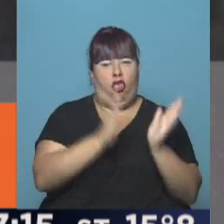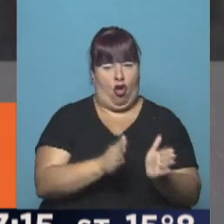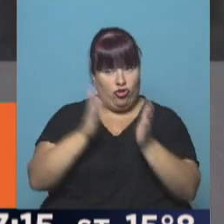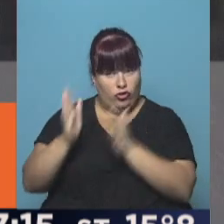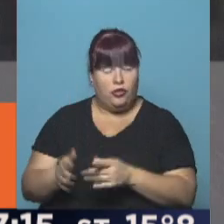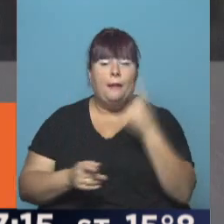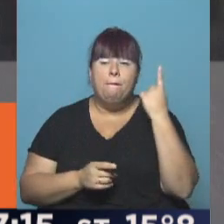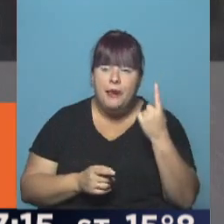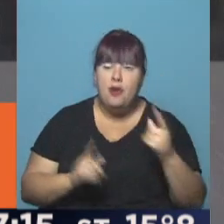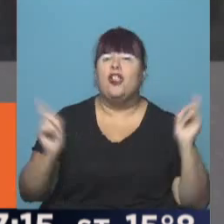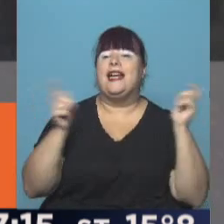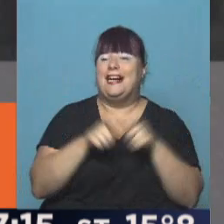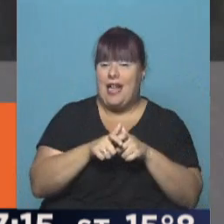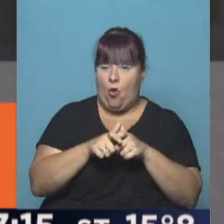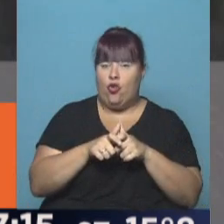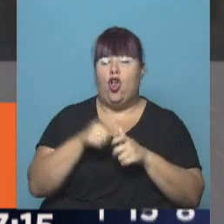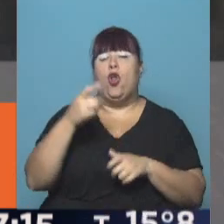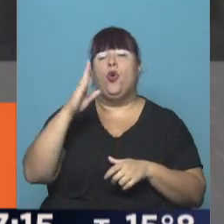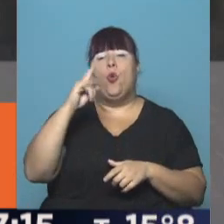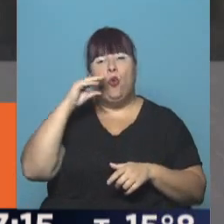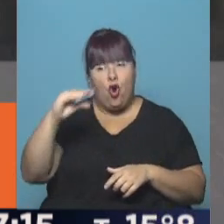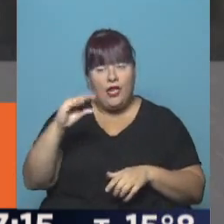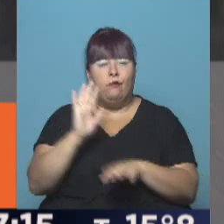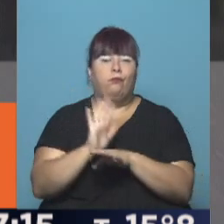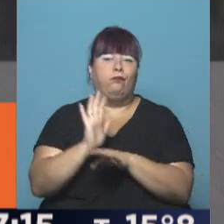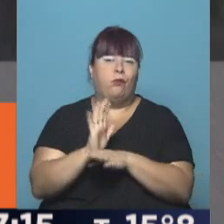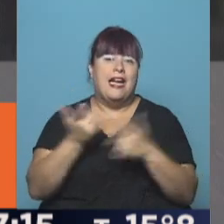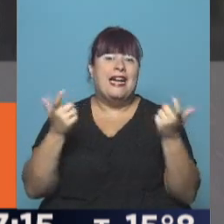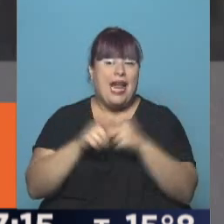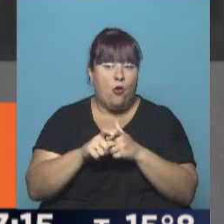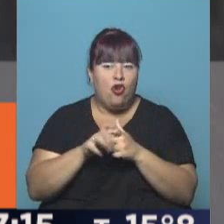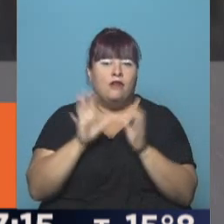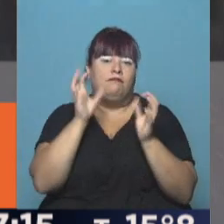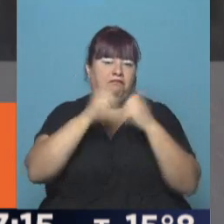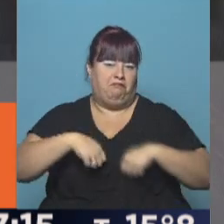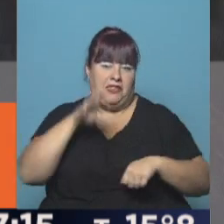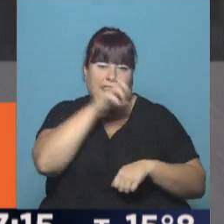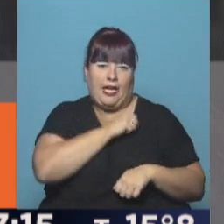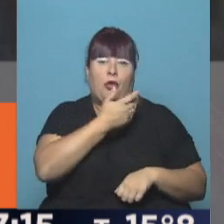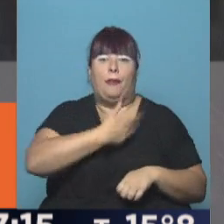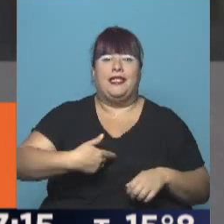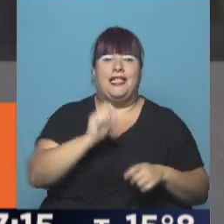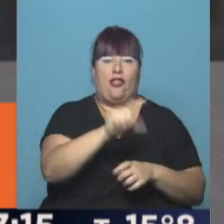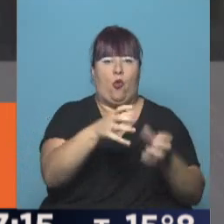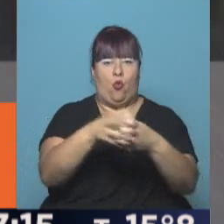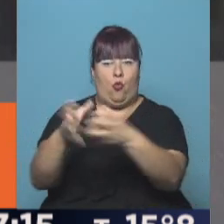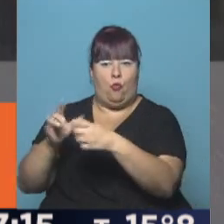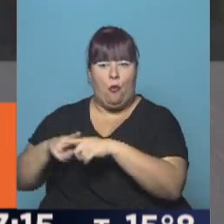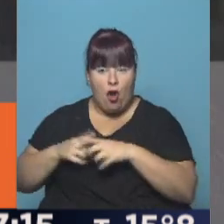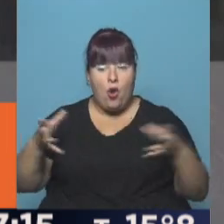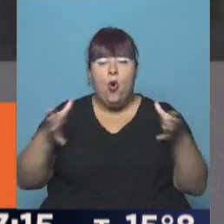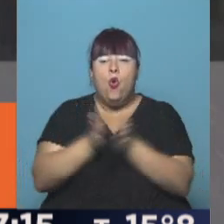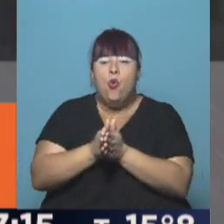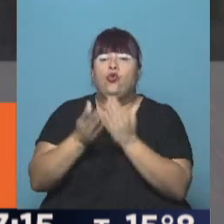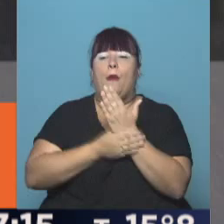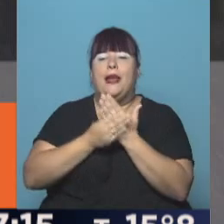partes. Primero, una reunión con la ministra Patricia Bullrich, casi una reunión reservada de los presidentes de los bloques con la ministra